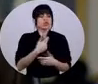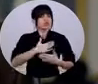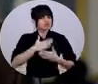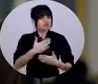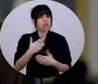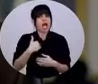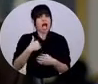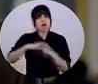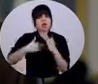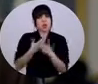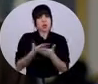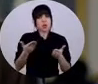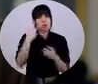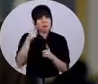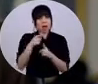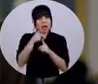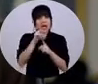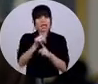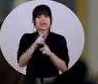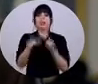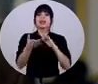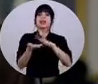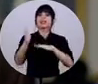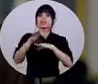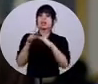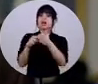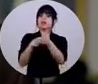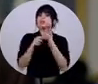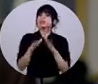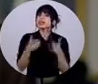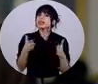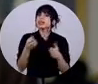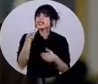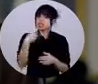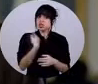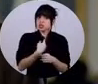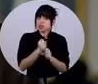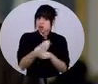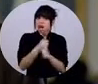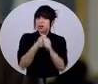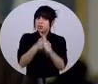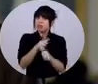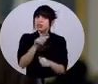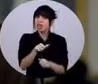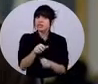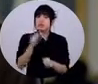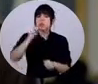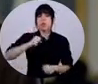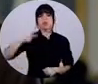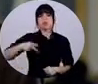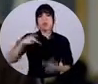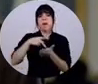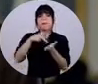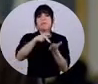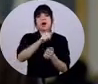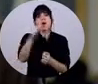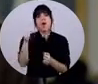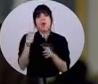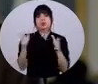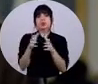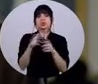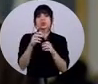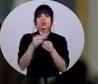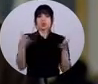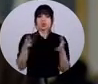abril, lo haremos efectivo el 26 de mayo, adelantándolo en lo que es posible debido al tiempo que requiere el